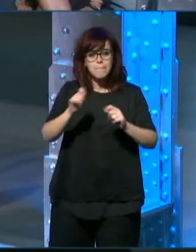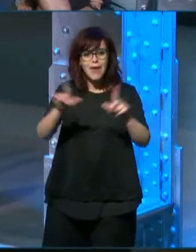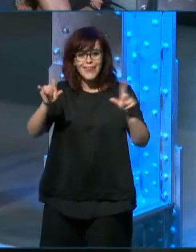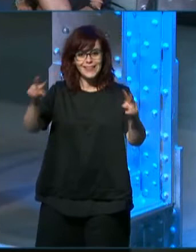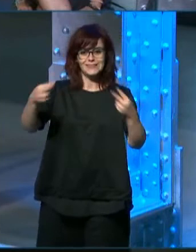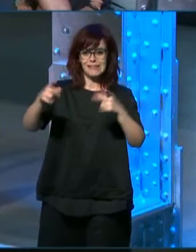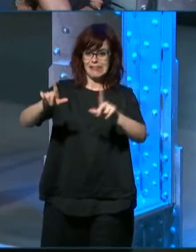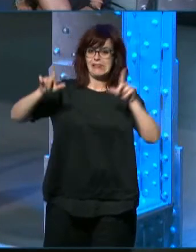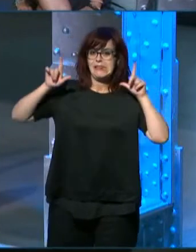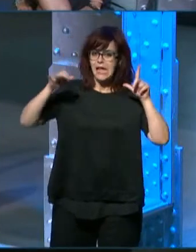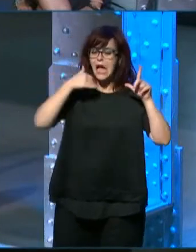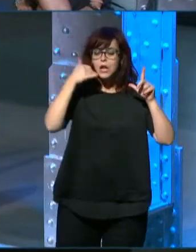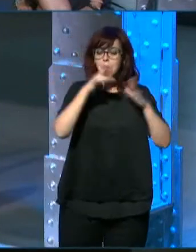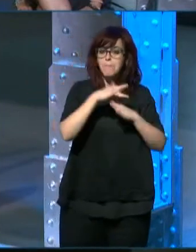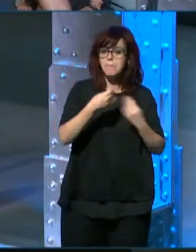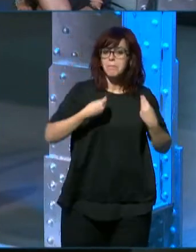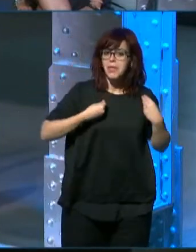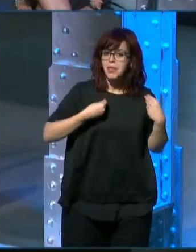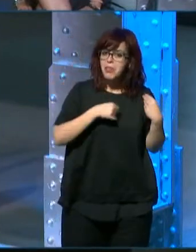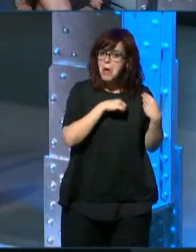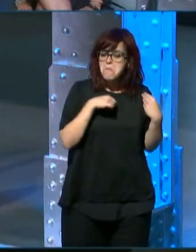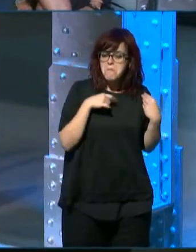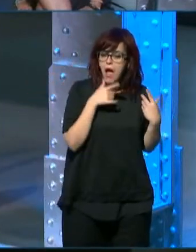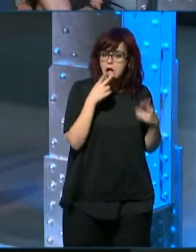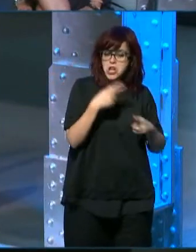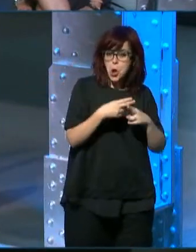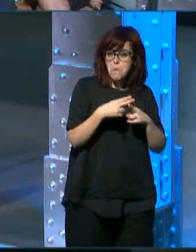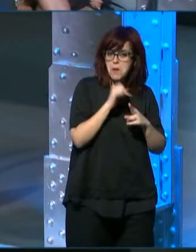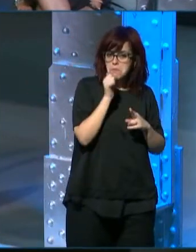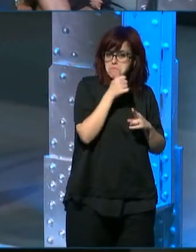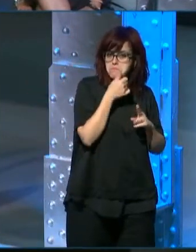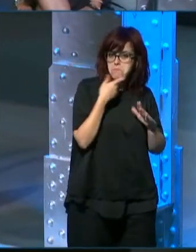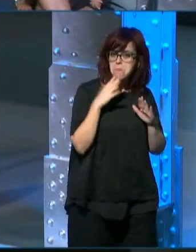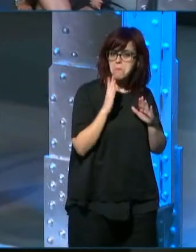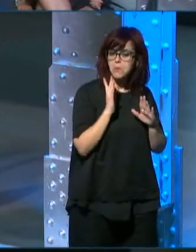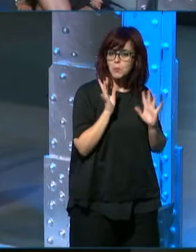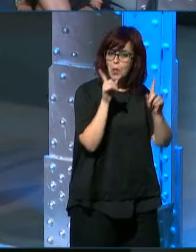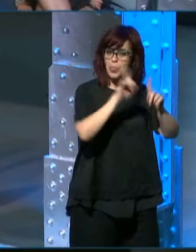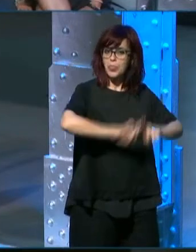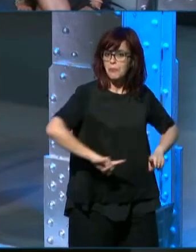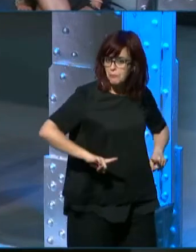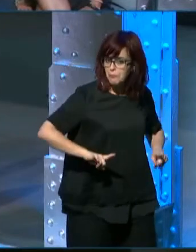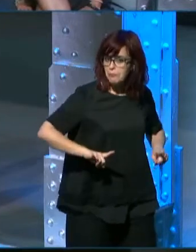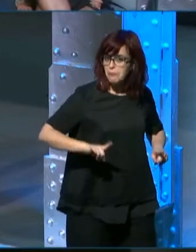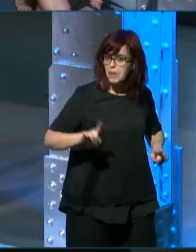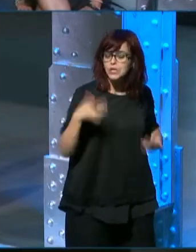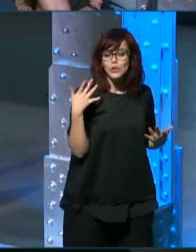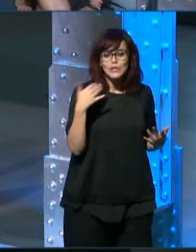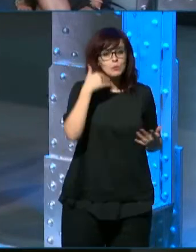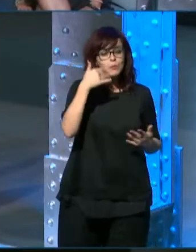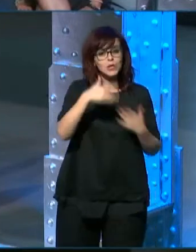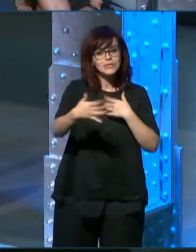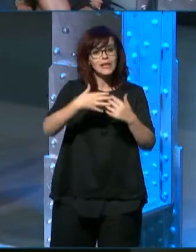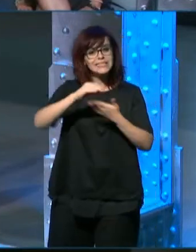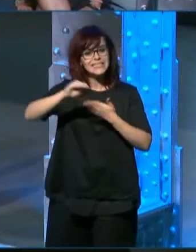que tu vida es una vida anónima y casi secreta y discreta, ¿no? Entonces, quitar al escritor